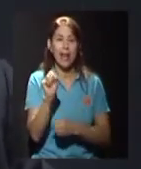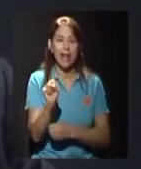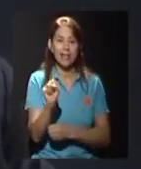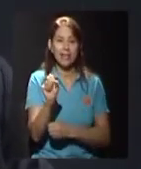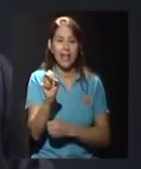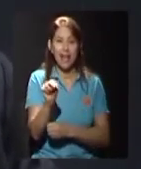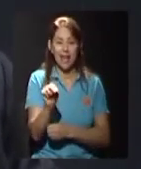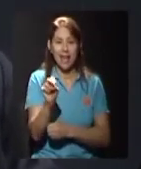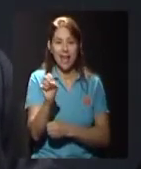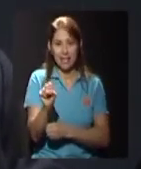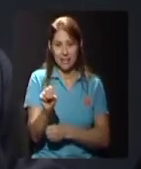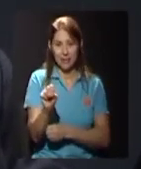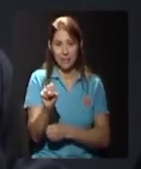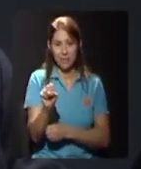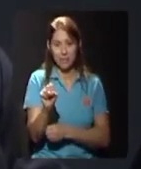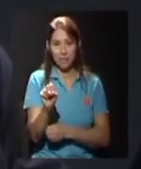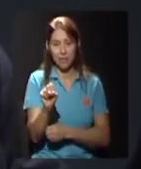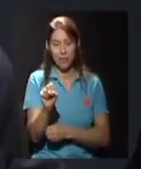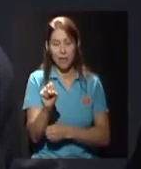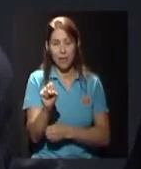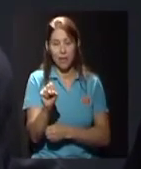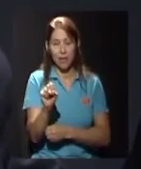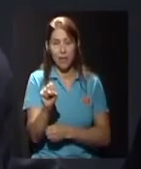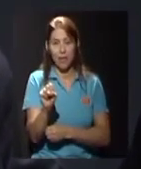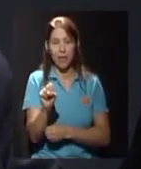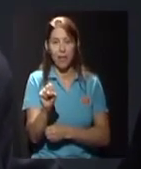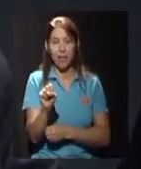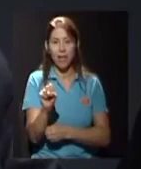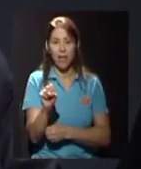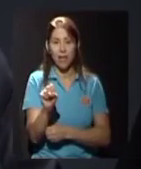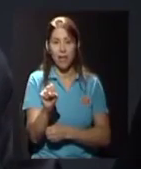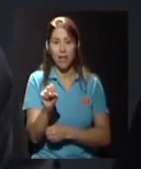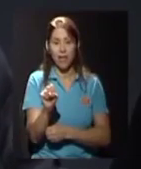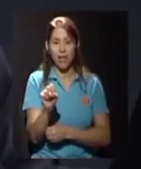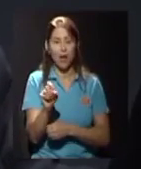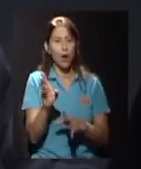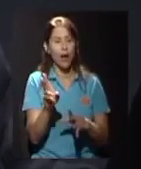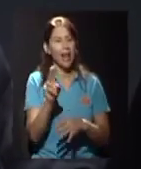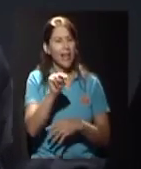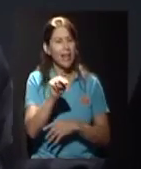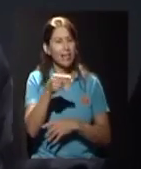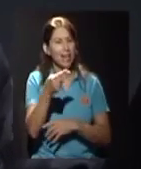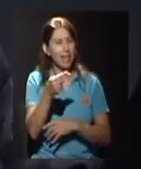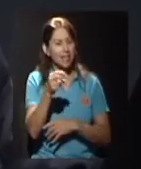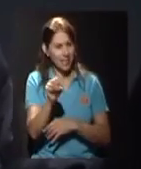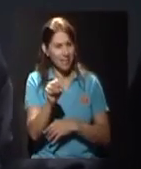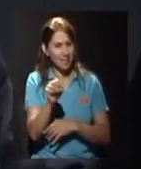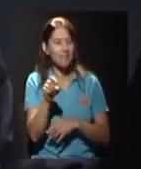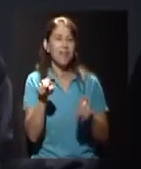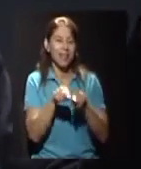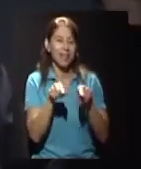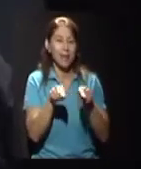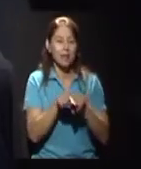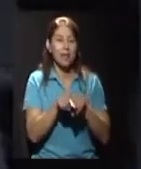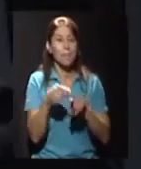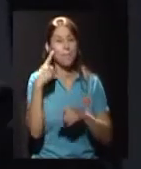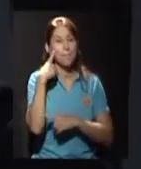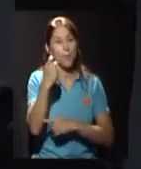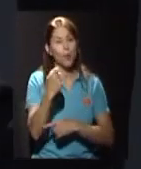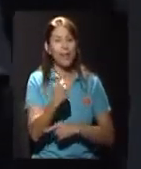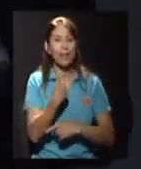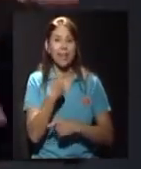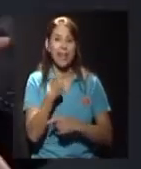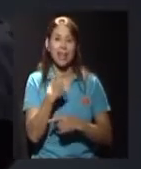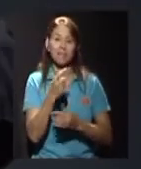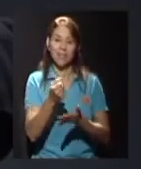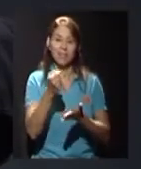s si el el nh s sino también porque tiene el sello